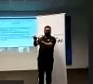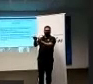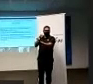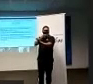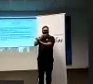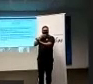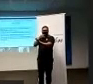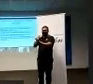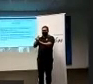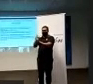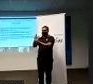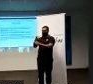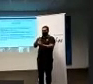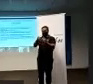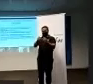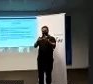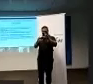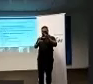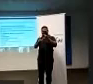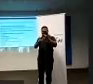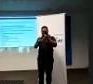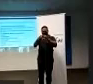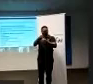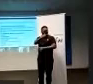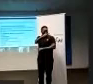puede producir la enfermedad. Siguiente, por favor.